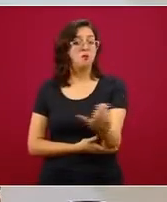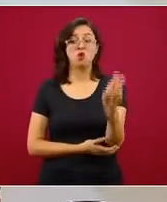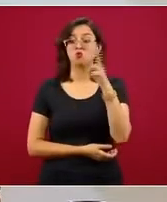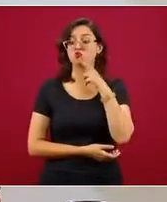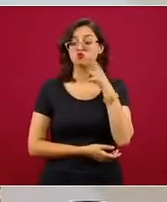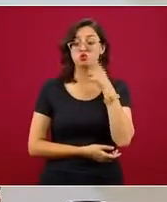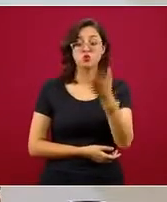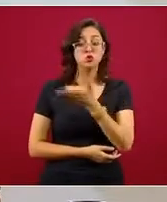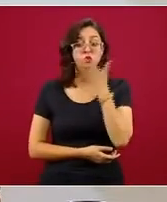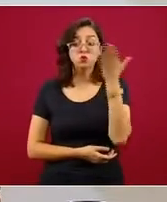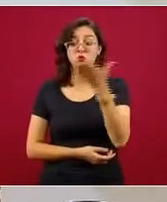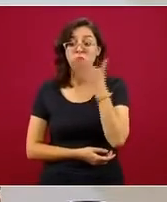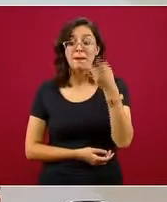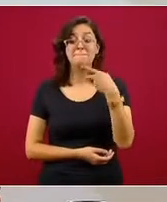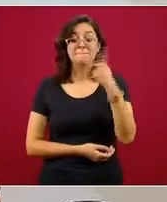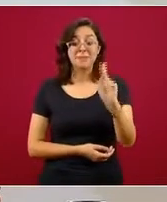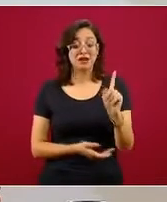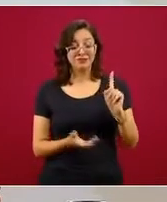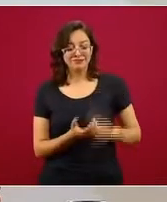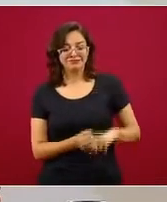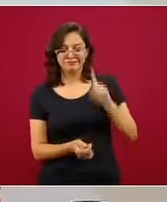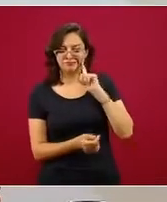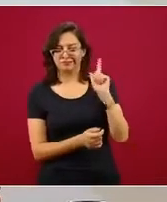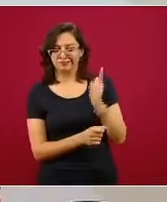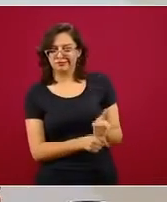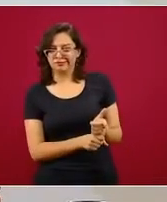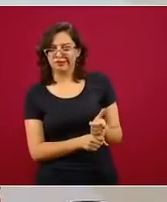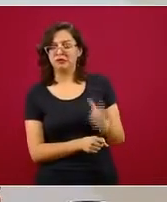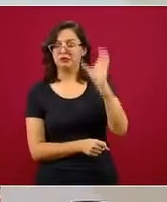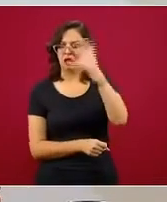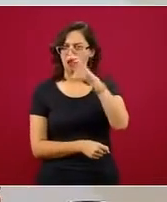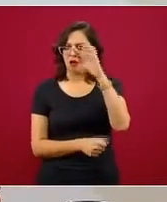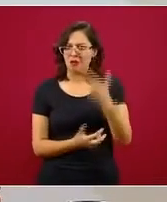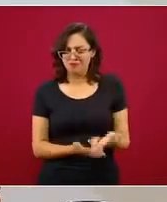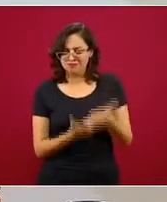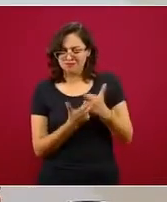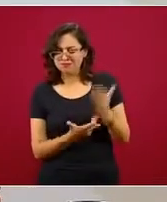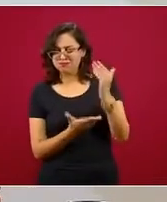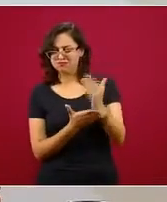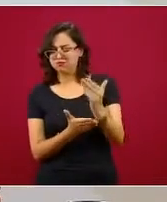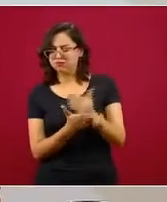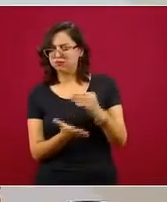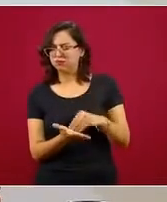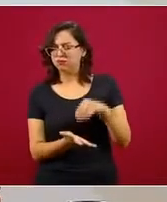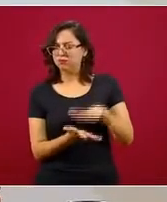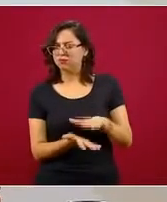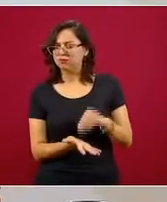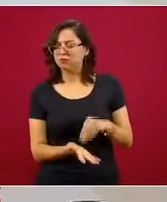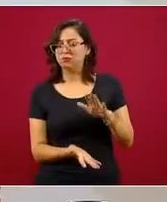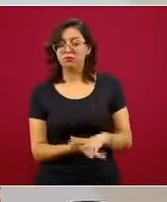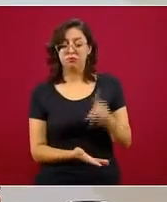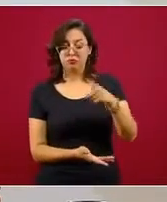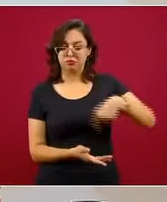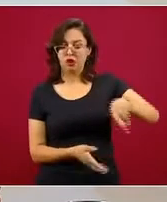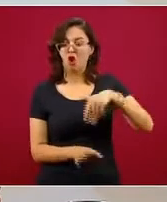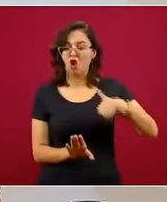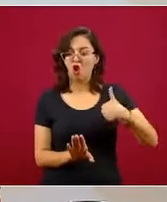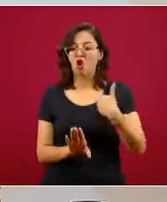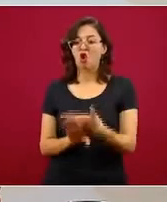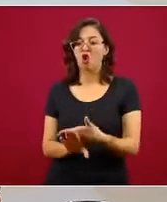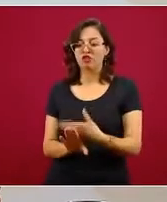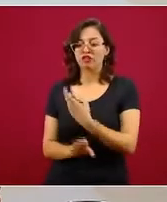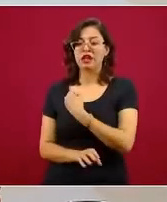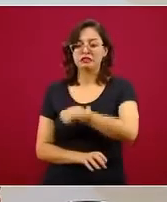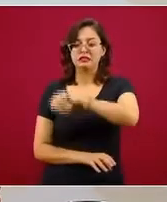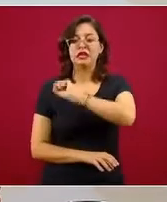pero hay una creciente carga de evidencia científica muy robusta sobre sus efectos perniciosos a